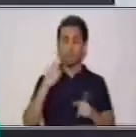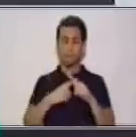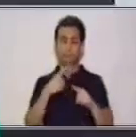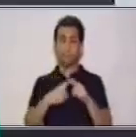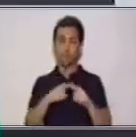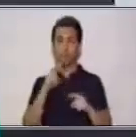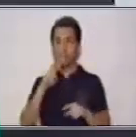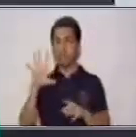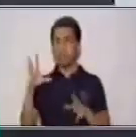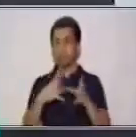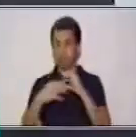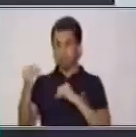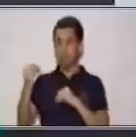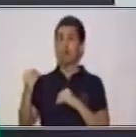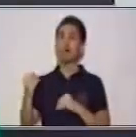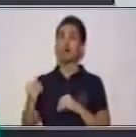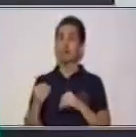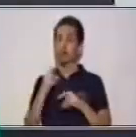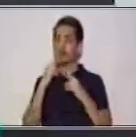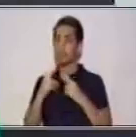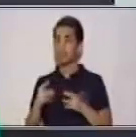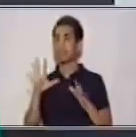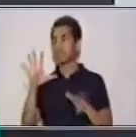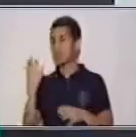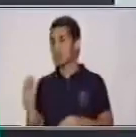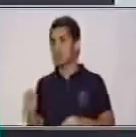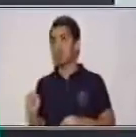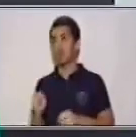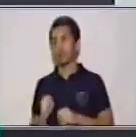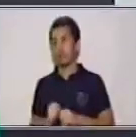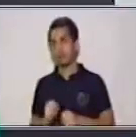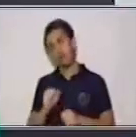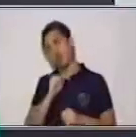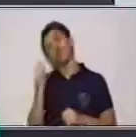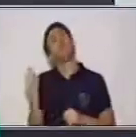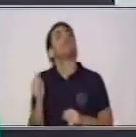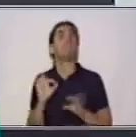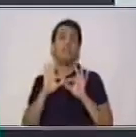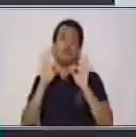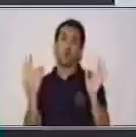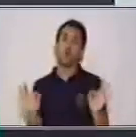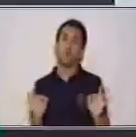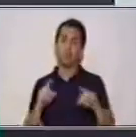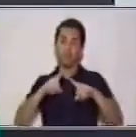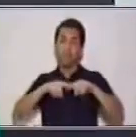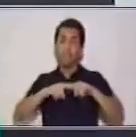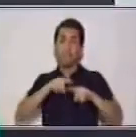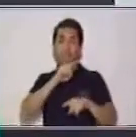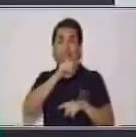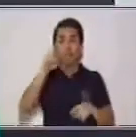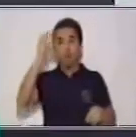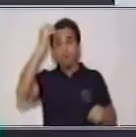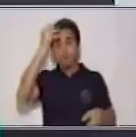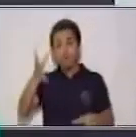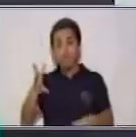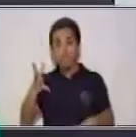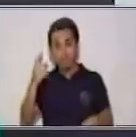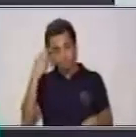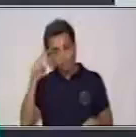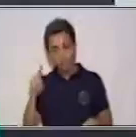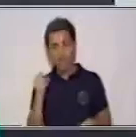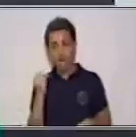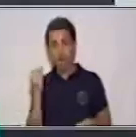25 hubiésemos llegado a la respuesta de 50 también. Eso depende de la habilidad numérica que tú